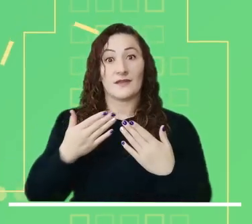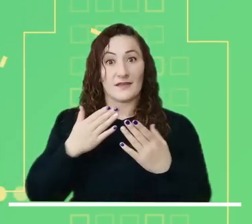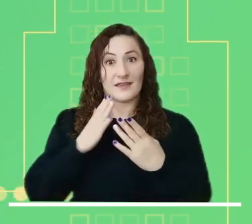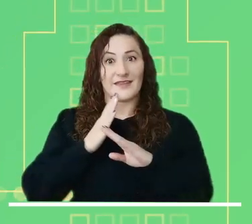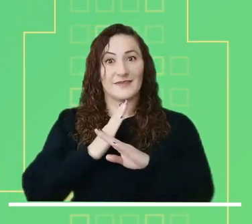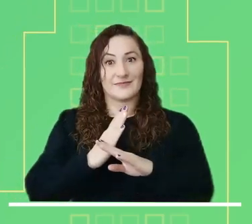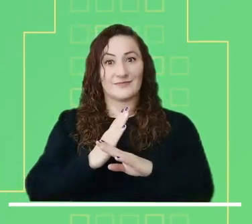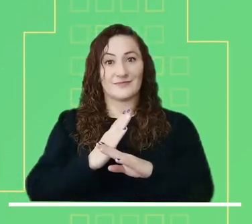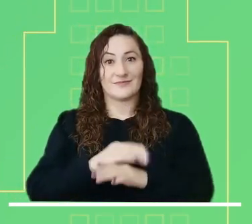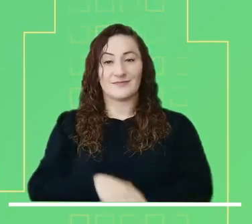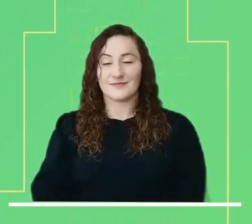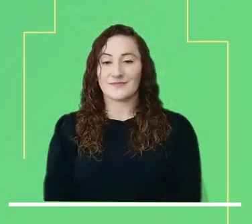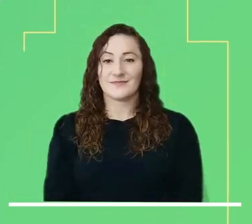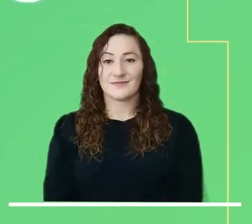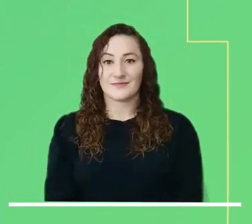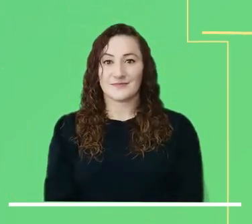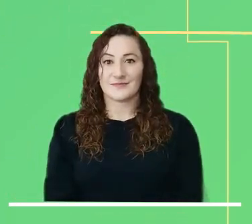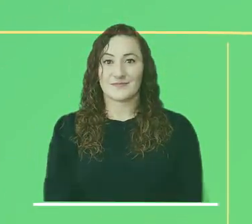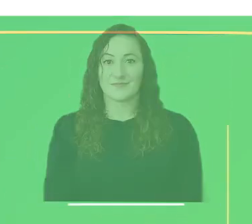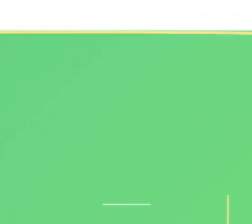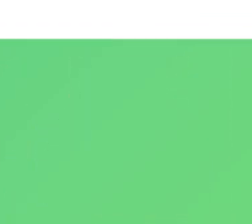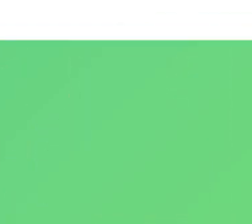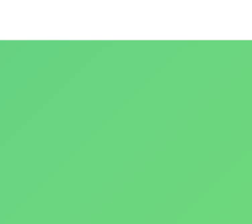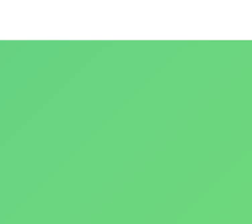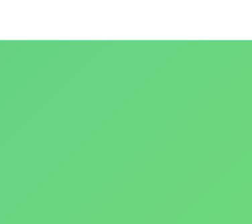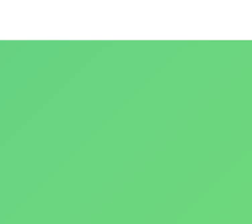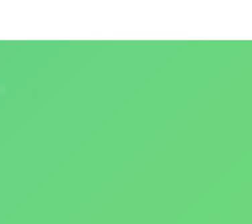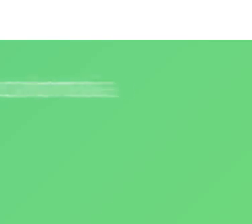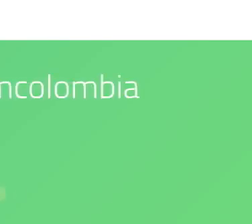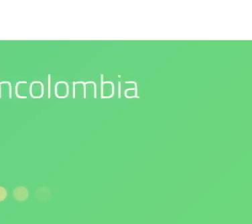Los esperamos en nuestras redes sociales. Nuestro